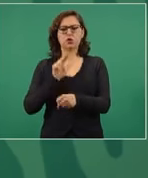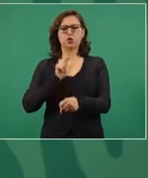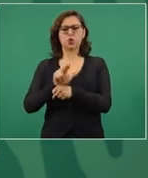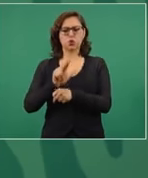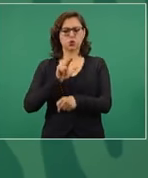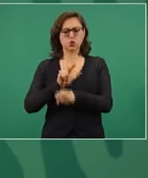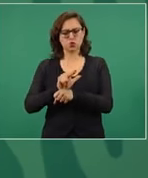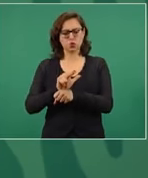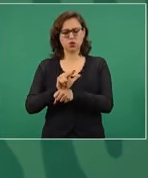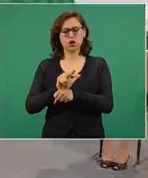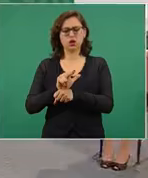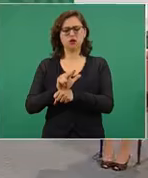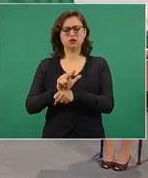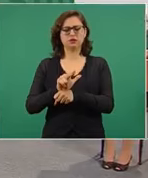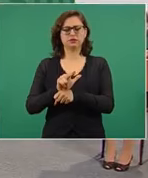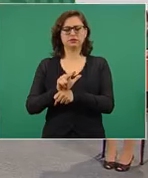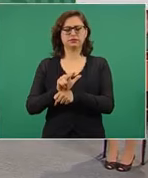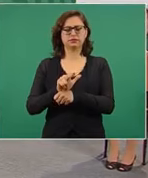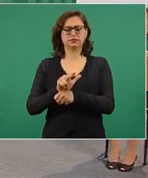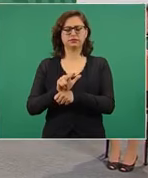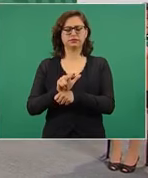Honduras.